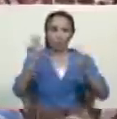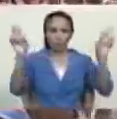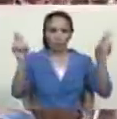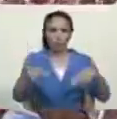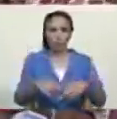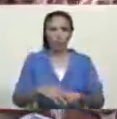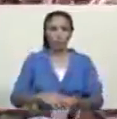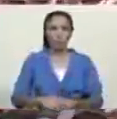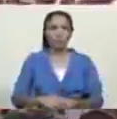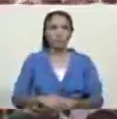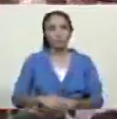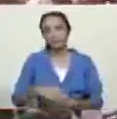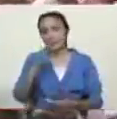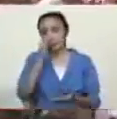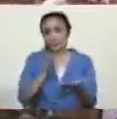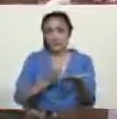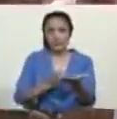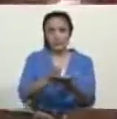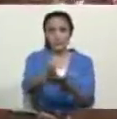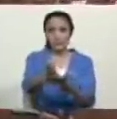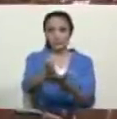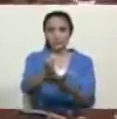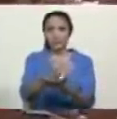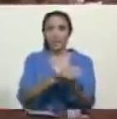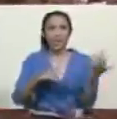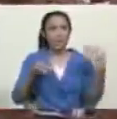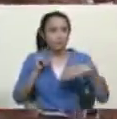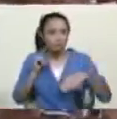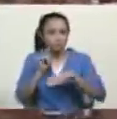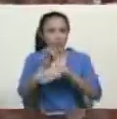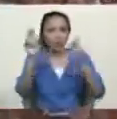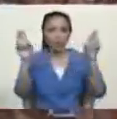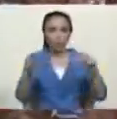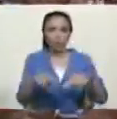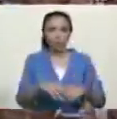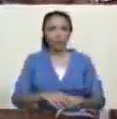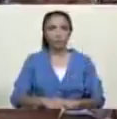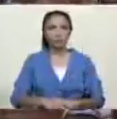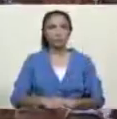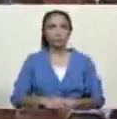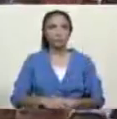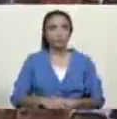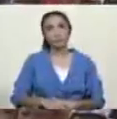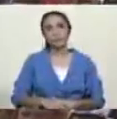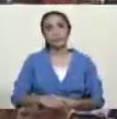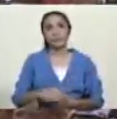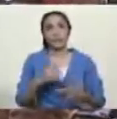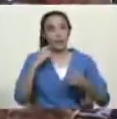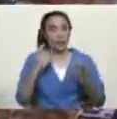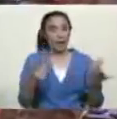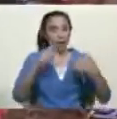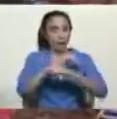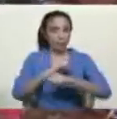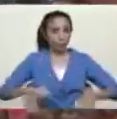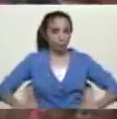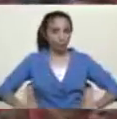¡Traidores! ¡Leales! ¡Traidores! ¡Se levanta